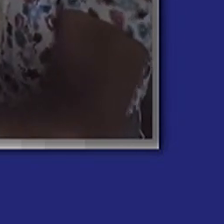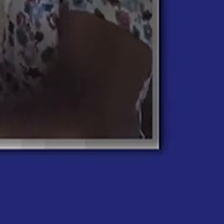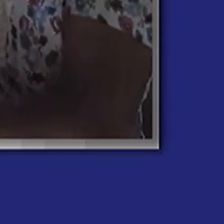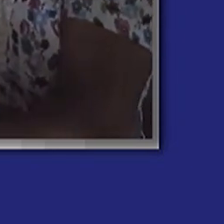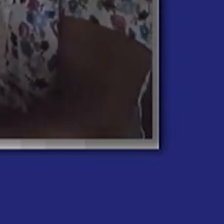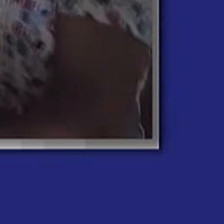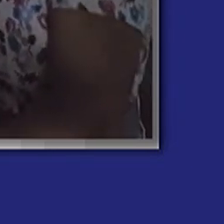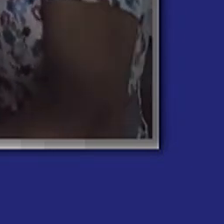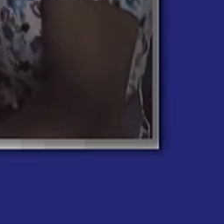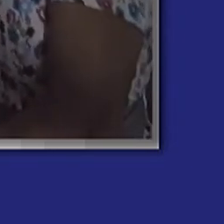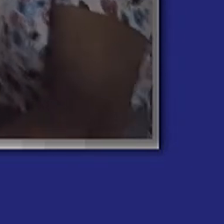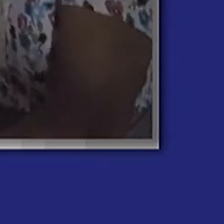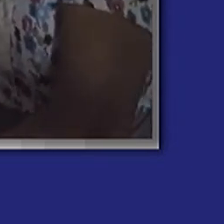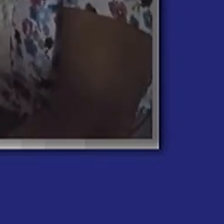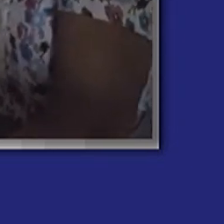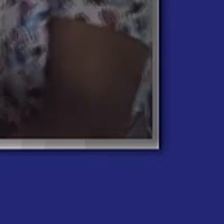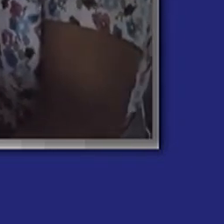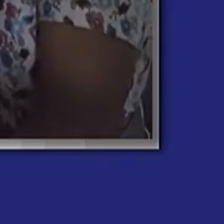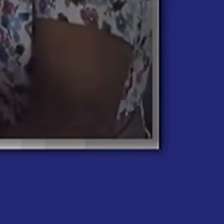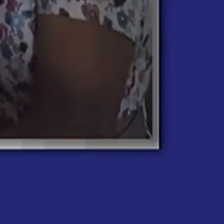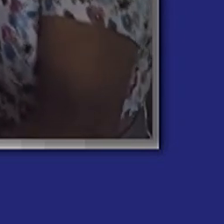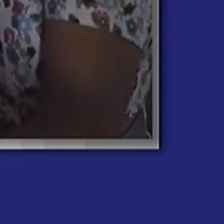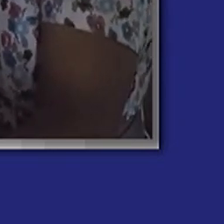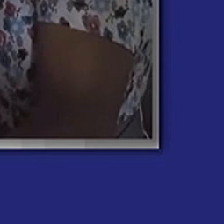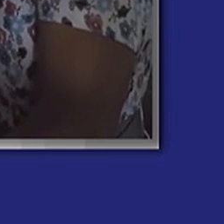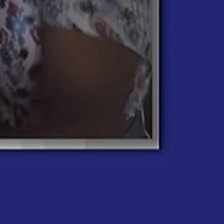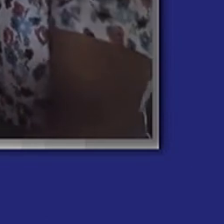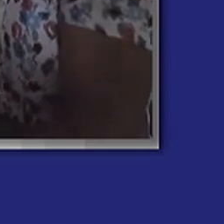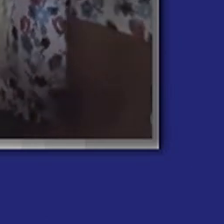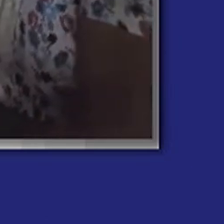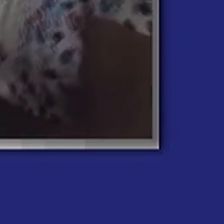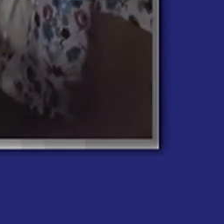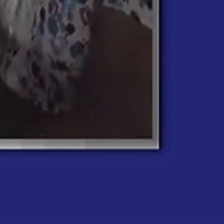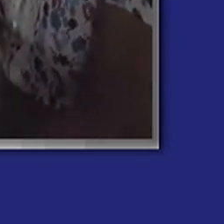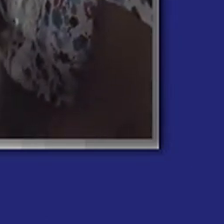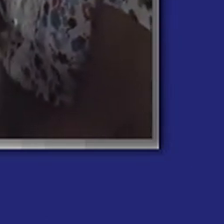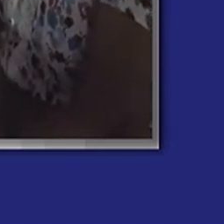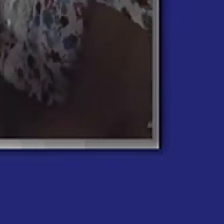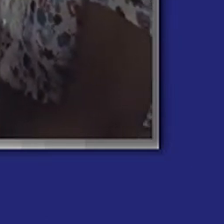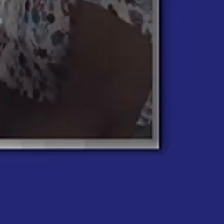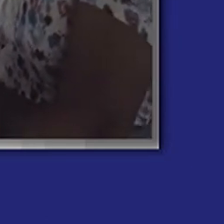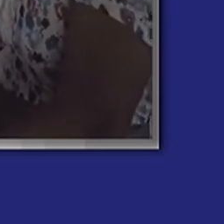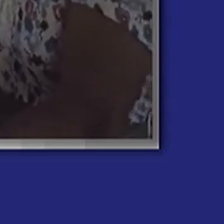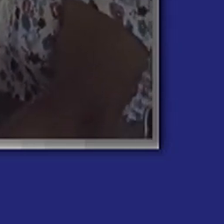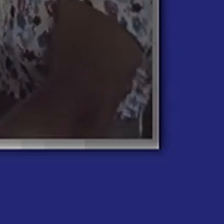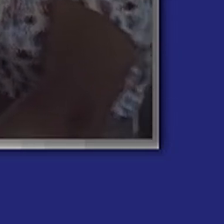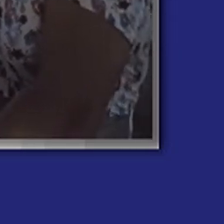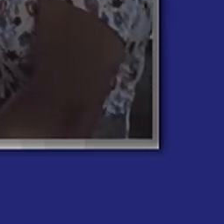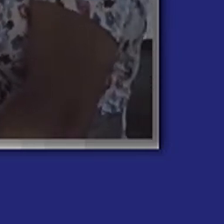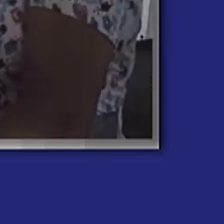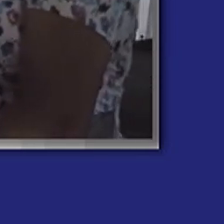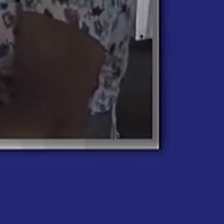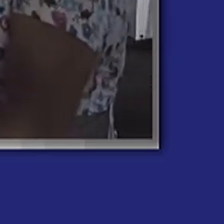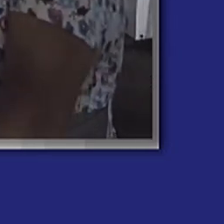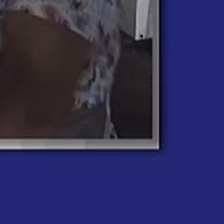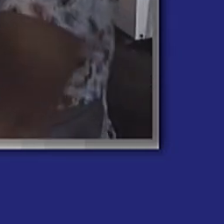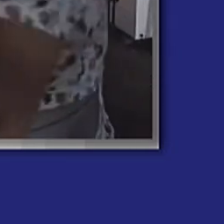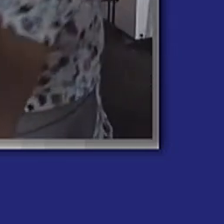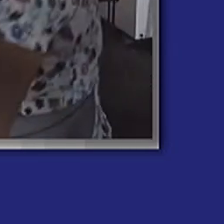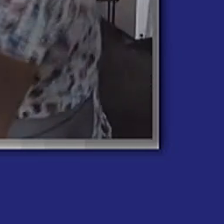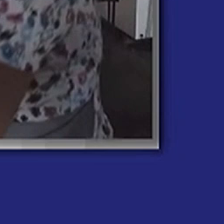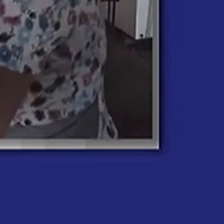de mí. Tengo grabado en mi mente el día que Cantos de faena, canto purificador